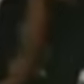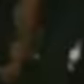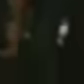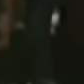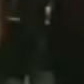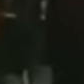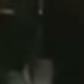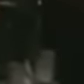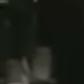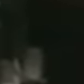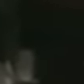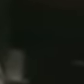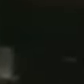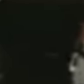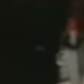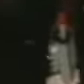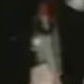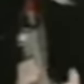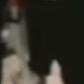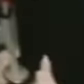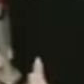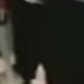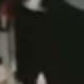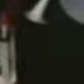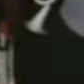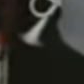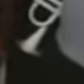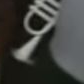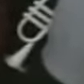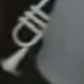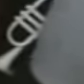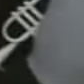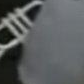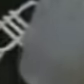Pues nada, espero que disfruten de la actuación y les dejo con la murga.